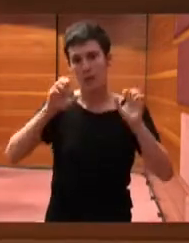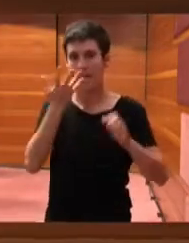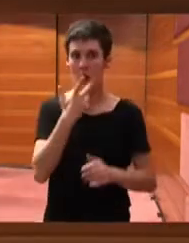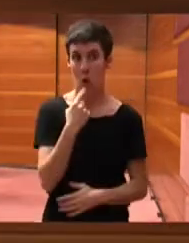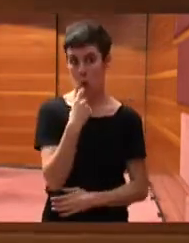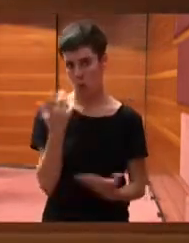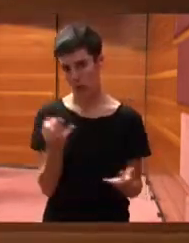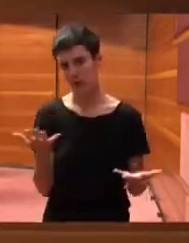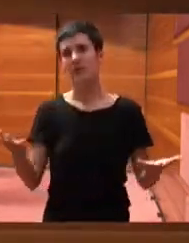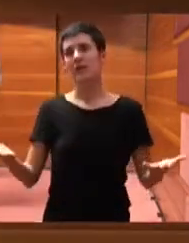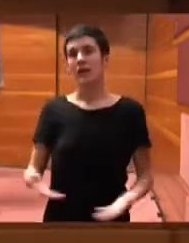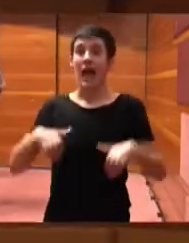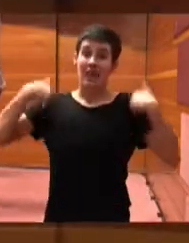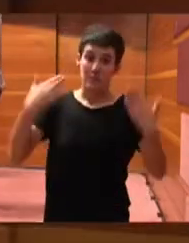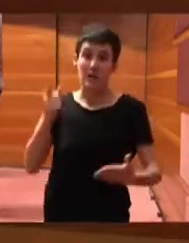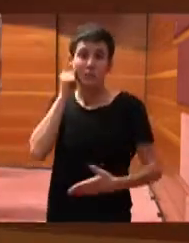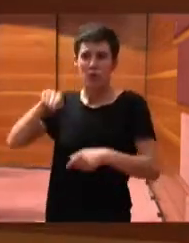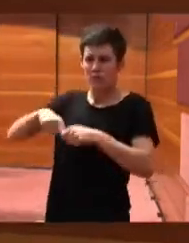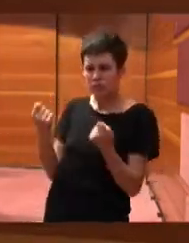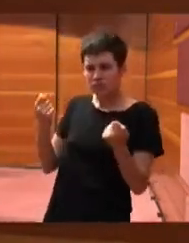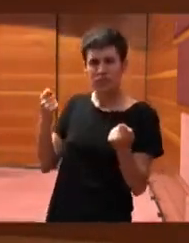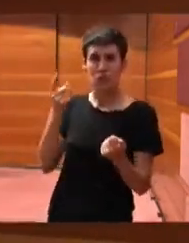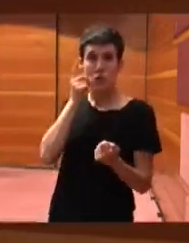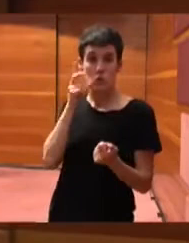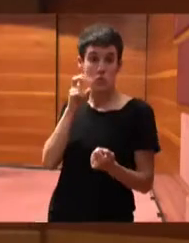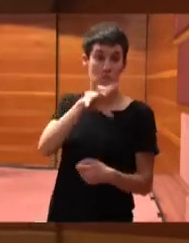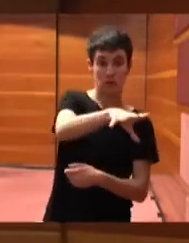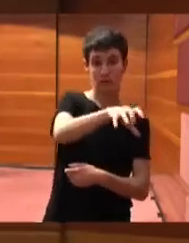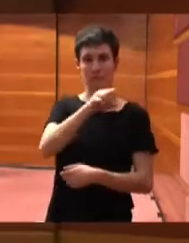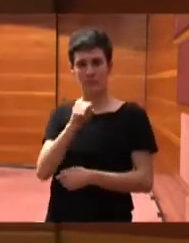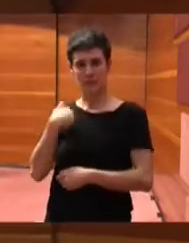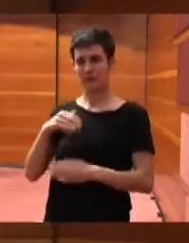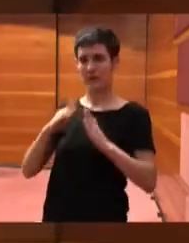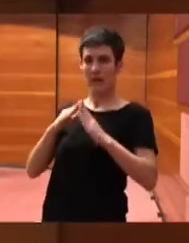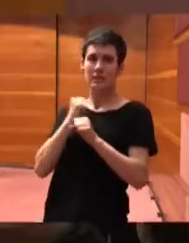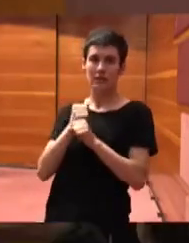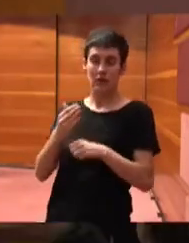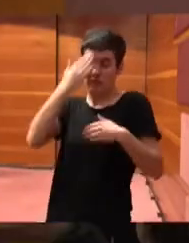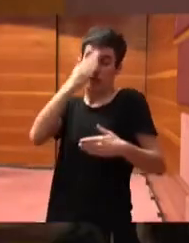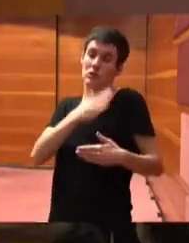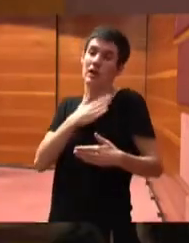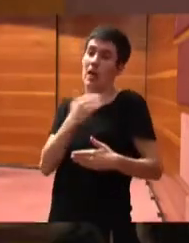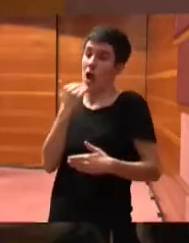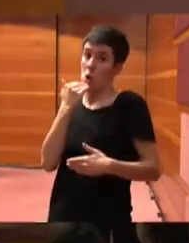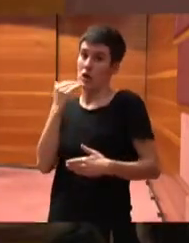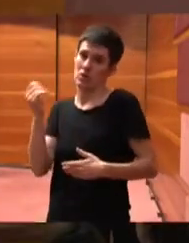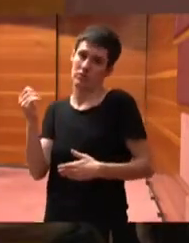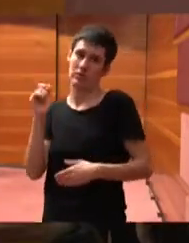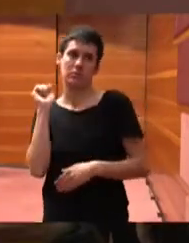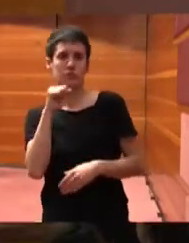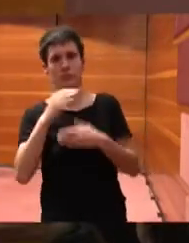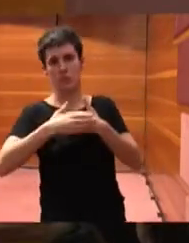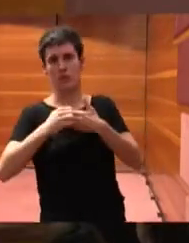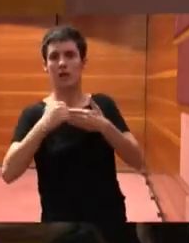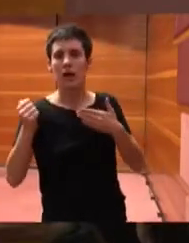color rojo. Se me había roto el móvil, me había llegado el nuevo, por suerte estaba en casa trabajando y vino el mensajero, tenía